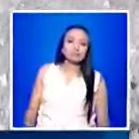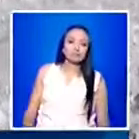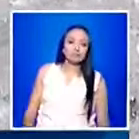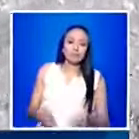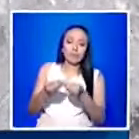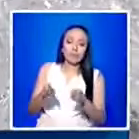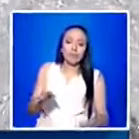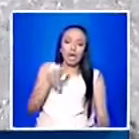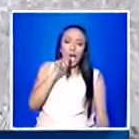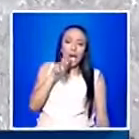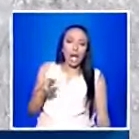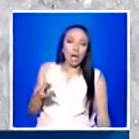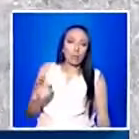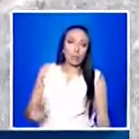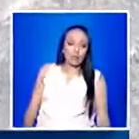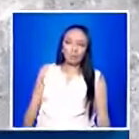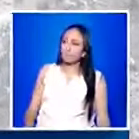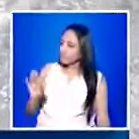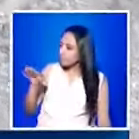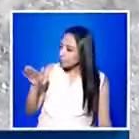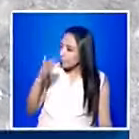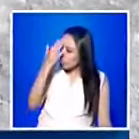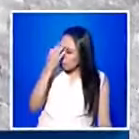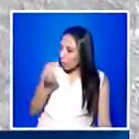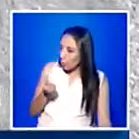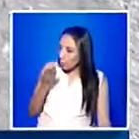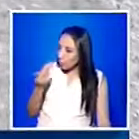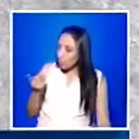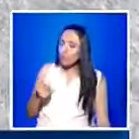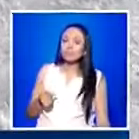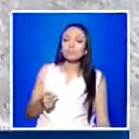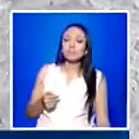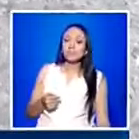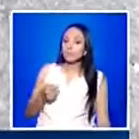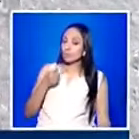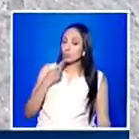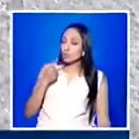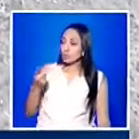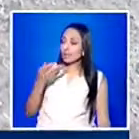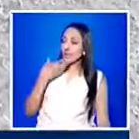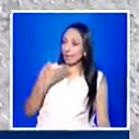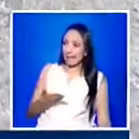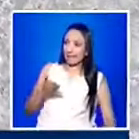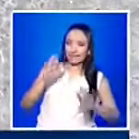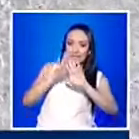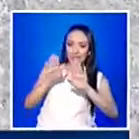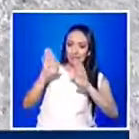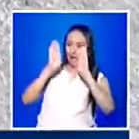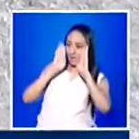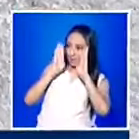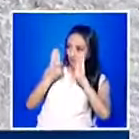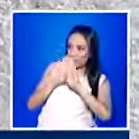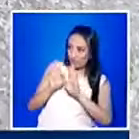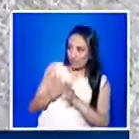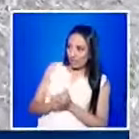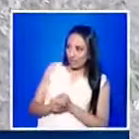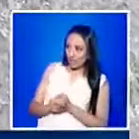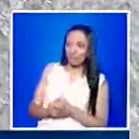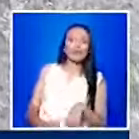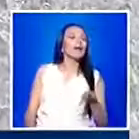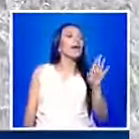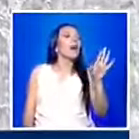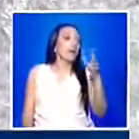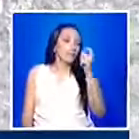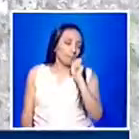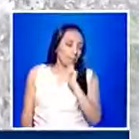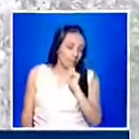les preocupa a los vecinos. Muy buenos días, vecina. Usted me decía agradecida porque ya se les ha dado atención incluso. Sí, muy buenos días con